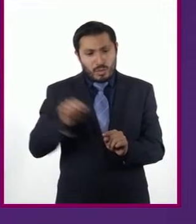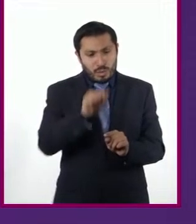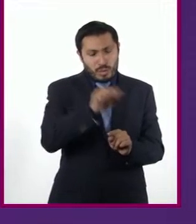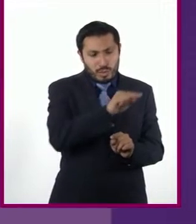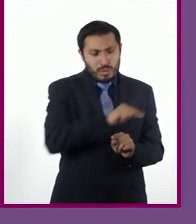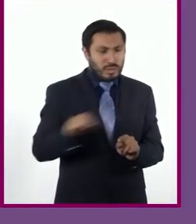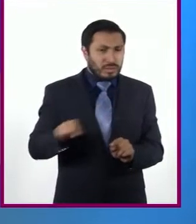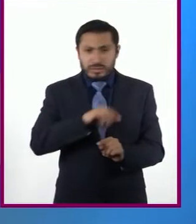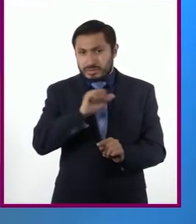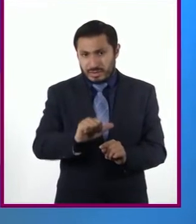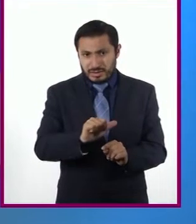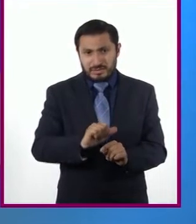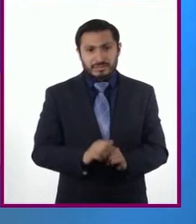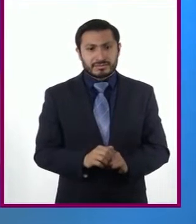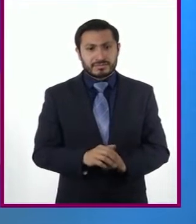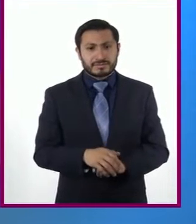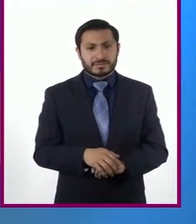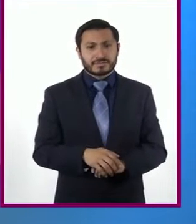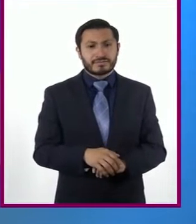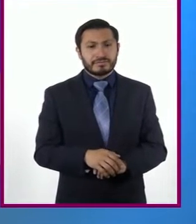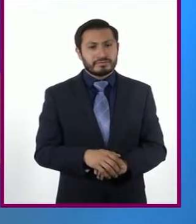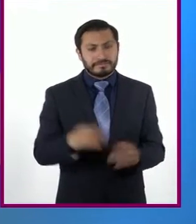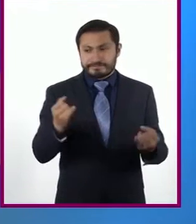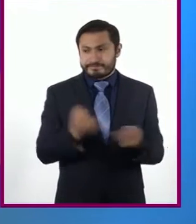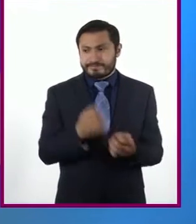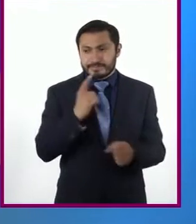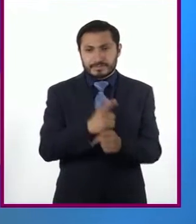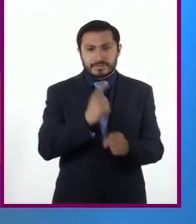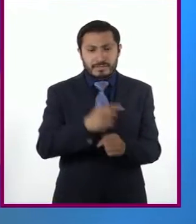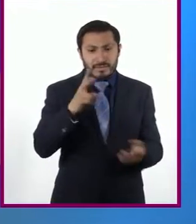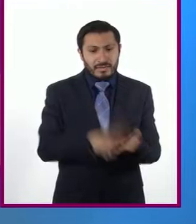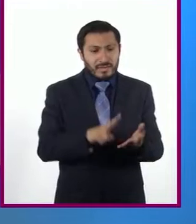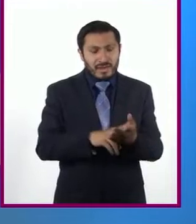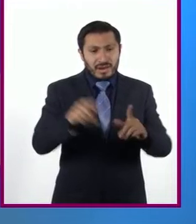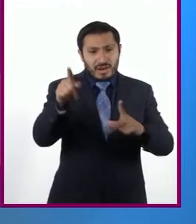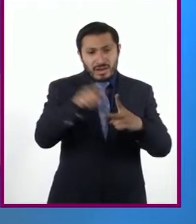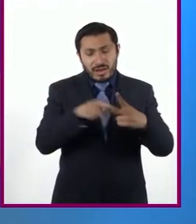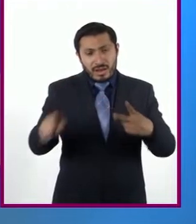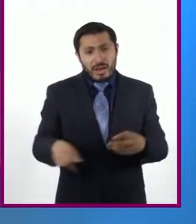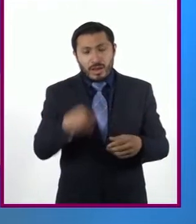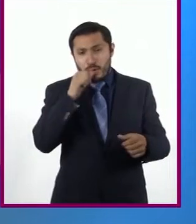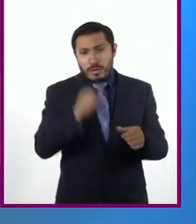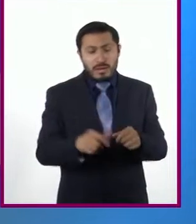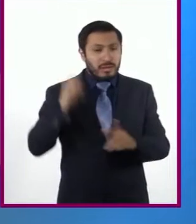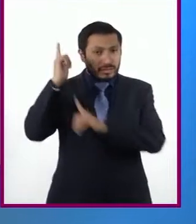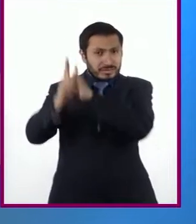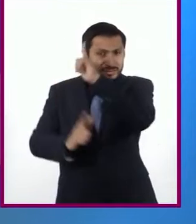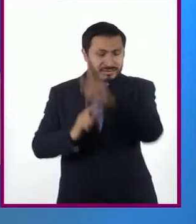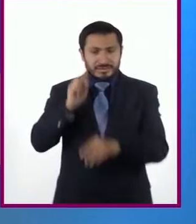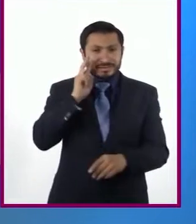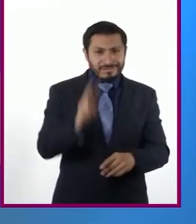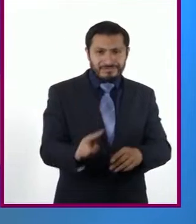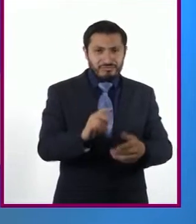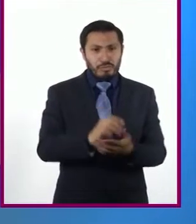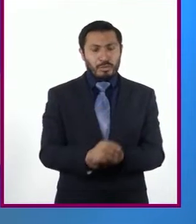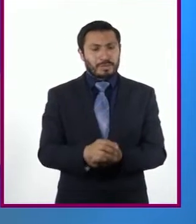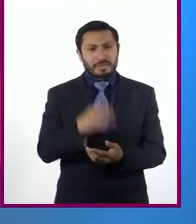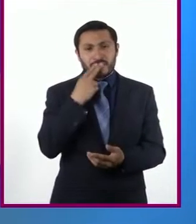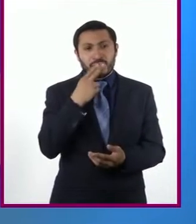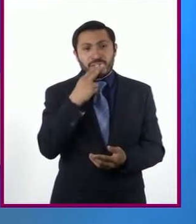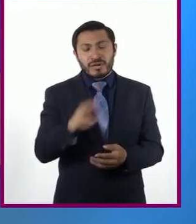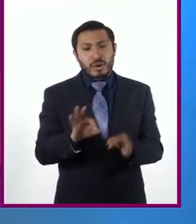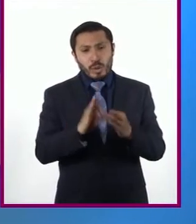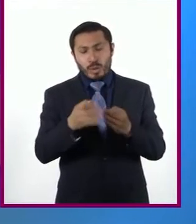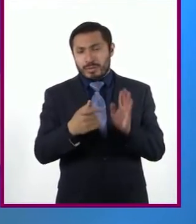letras. También denotemos el valor de un ángulo por las letras griegas que acabamos de ver y las utilizaremos